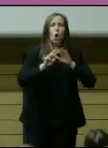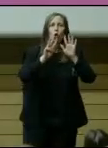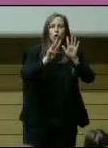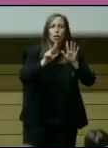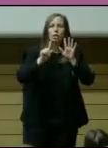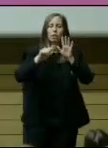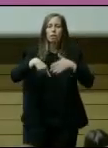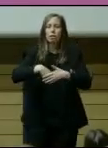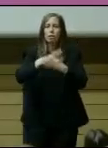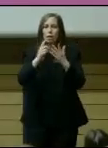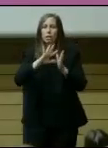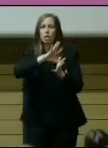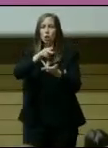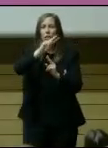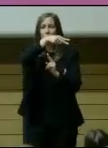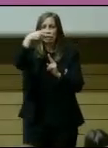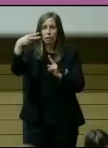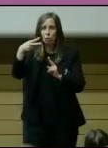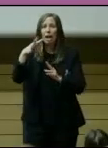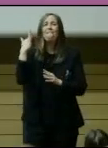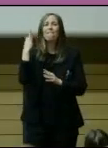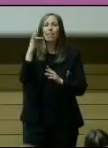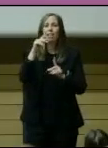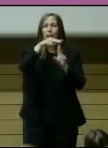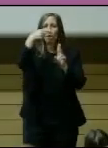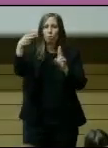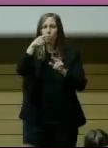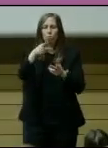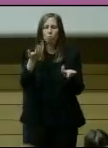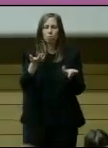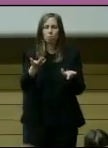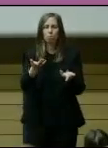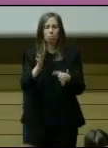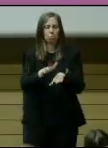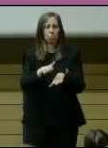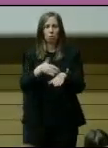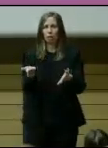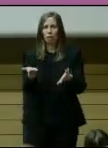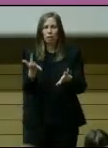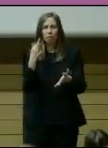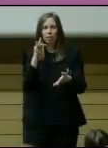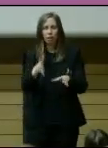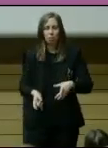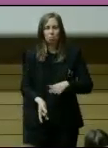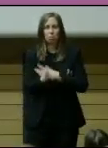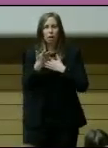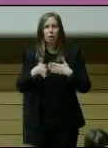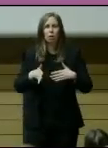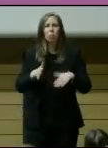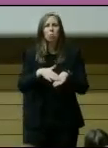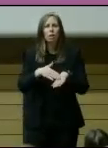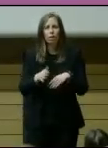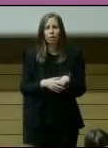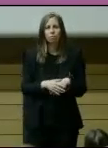816 noticias en cuyo titular aparece fentanilo. Y te dices, pues si no tenemos, ¿por qué era el fentanilo aquí? Y claro, y ahora lo que